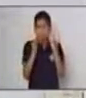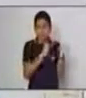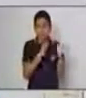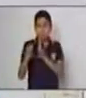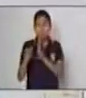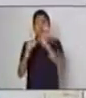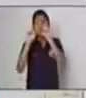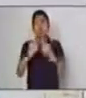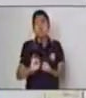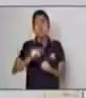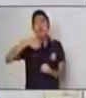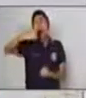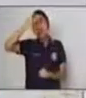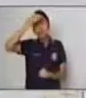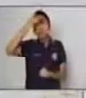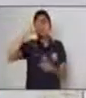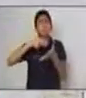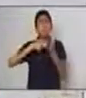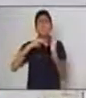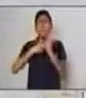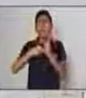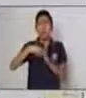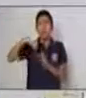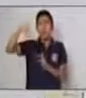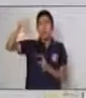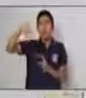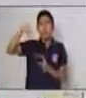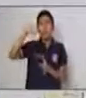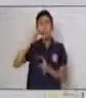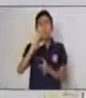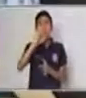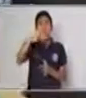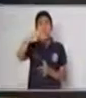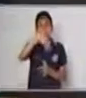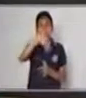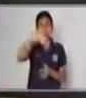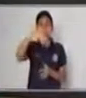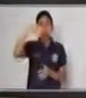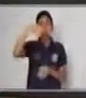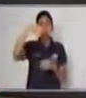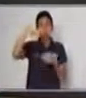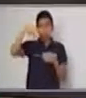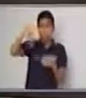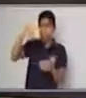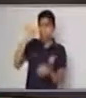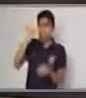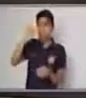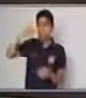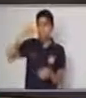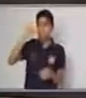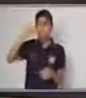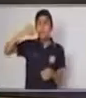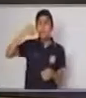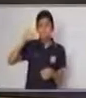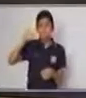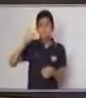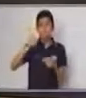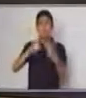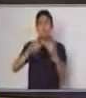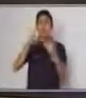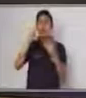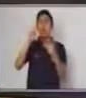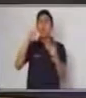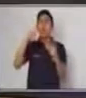comprender o a estudiar qué es un mínimo común múltiplo. Pensemos en las tablas